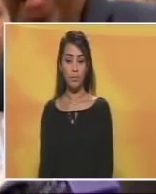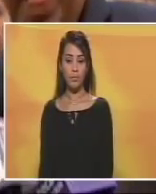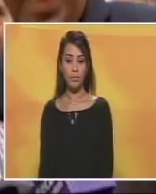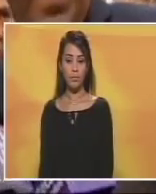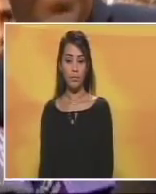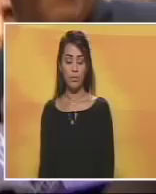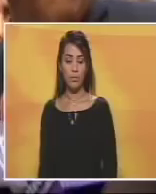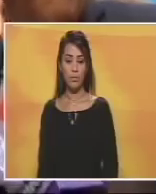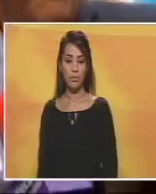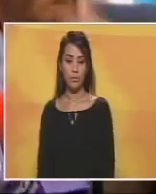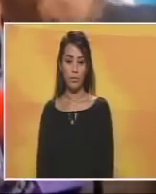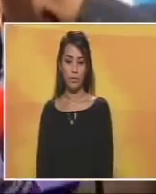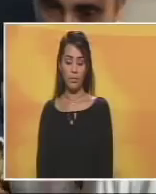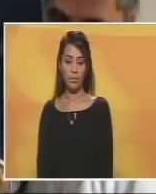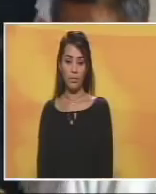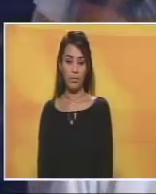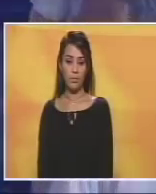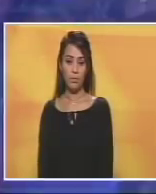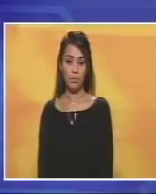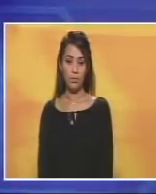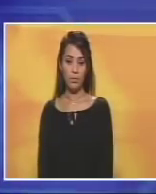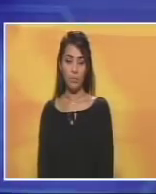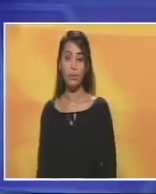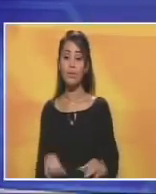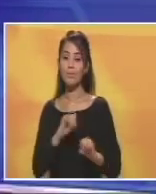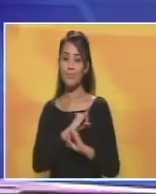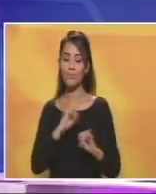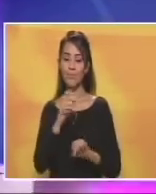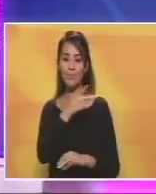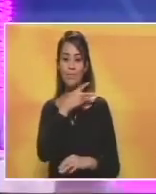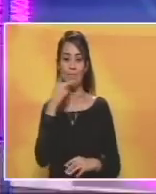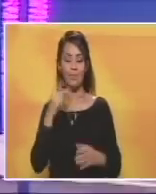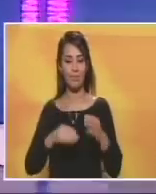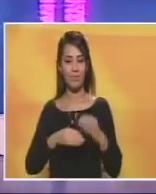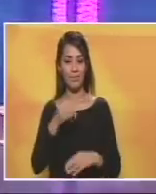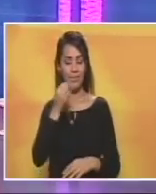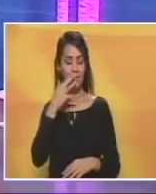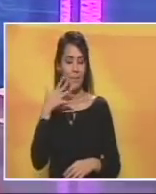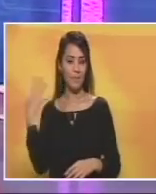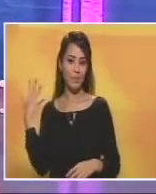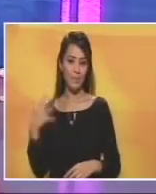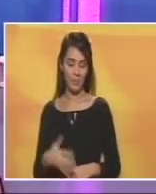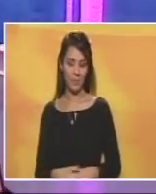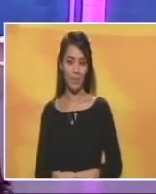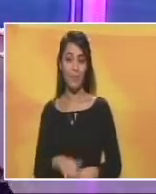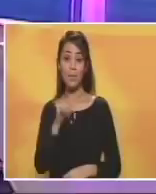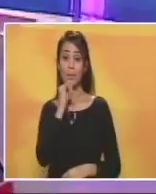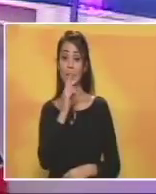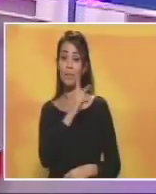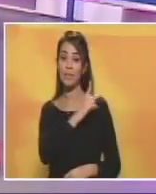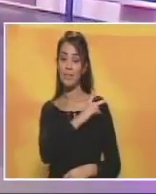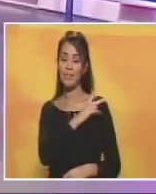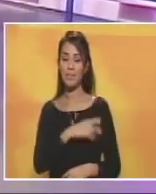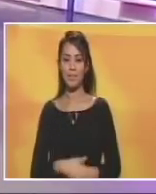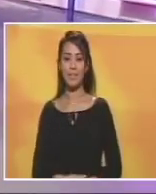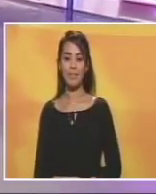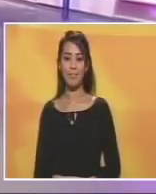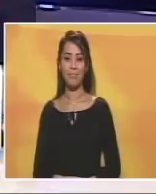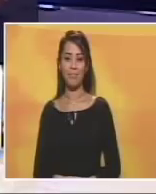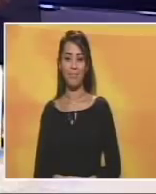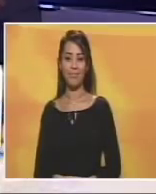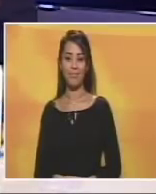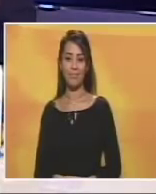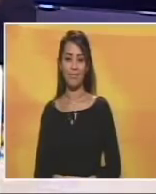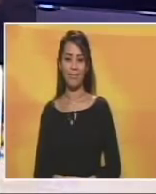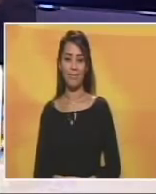Saborear a mi dolor. Así llegamos al final. Soy Carelis Cuadros y los espero en una próxima emisión de Estrenos y Estrellas por su noticiero